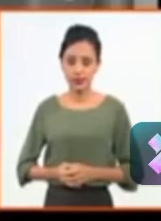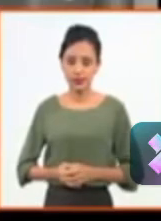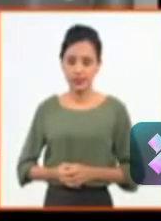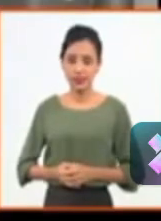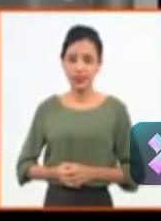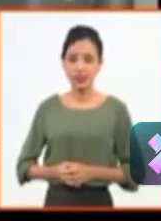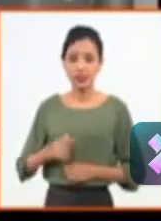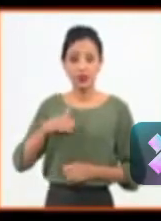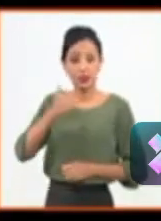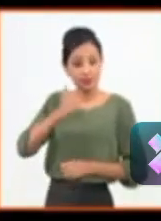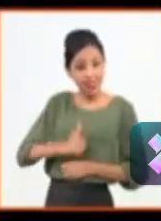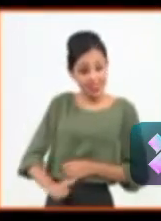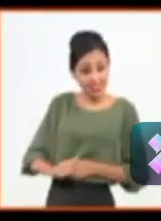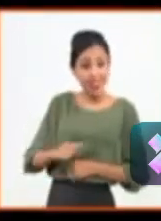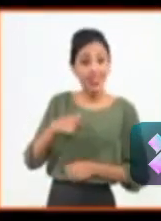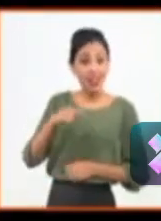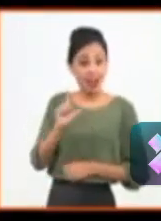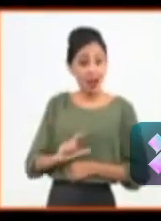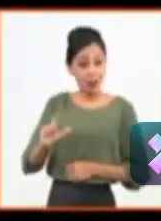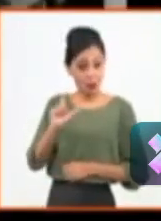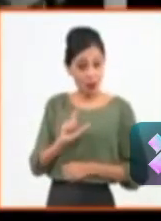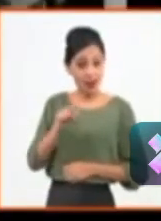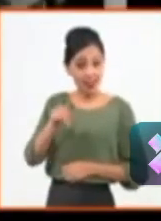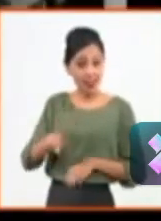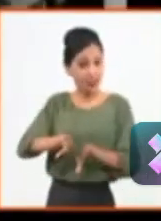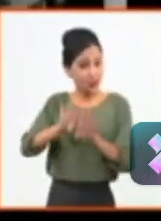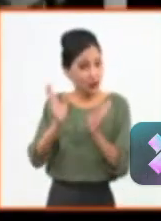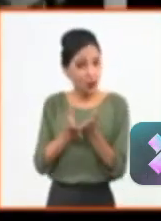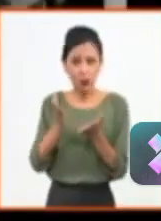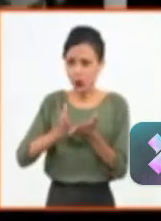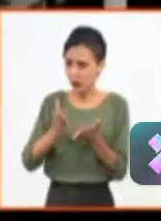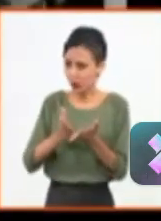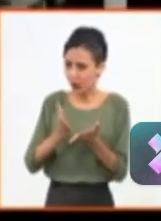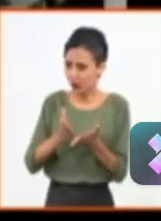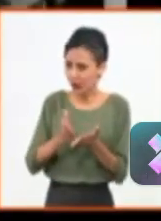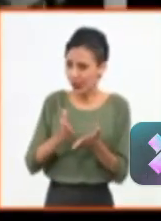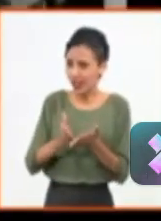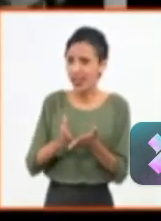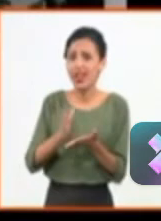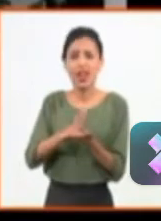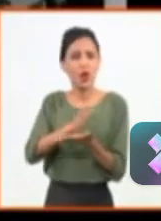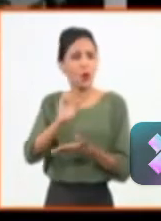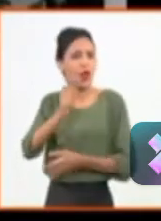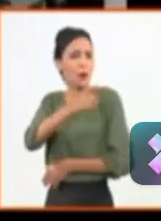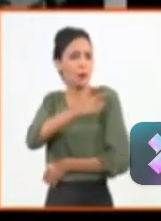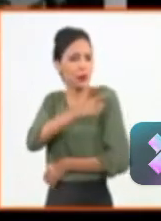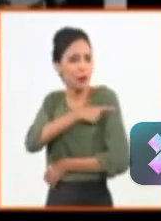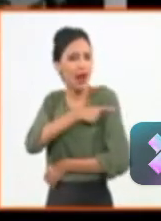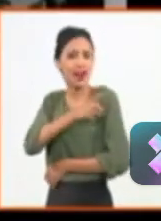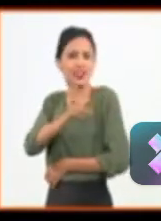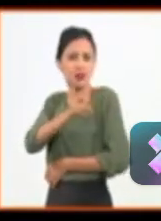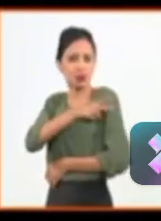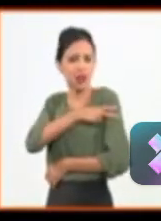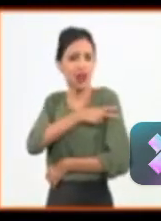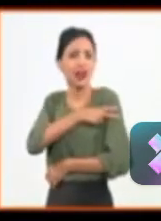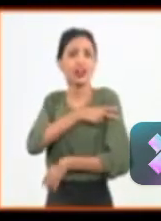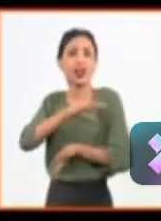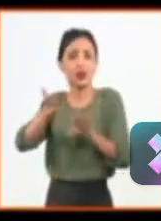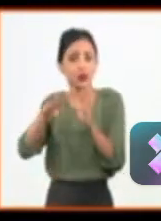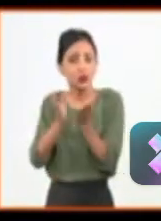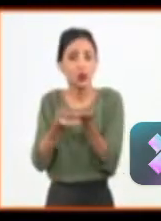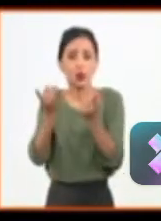Nacida, criada en Camagüey, e hice todos mis estudios, toda mi escuela primaria, toda secundaria, mi